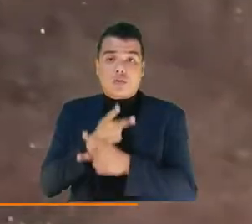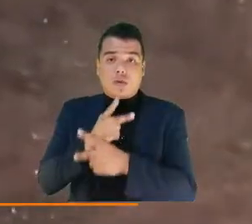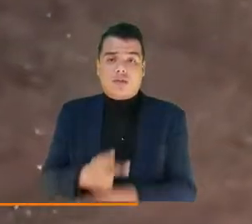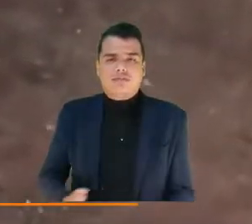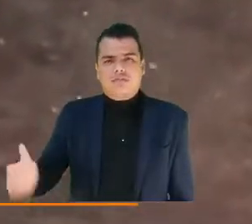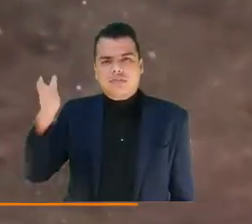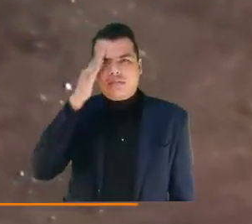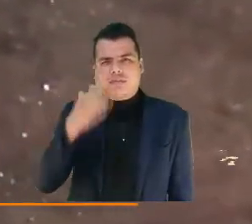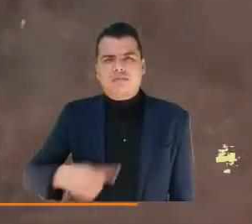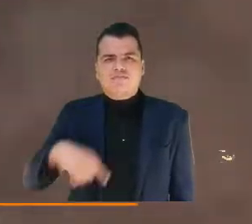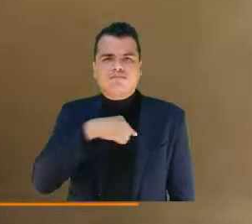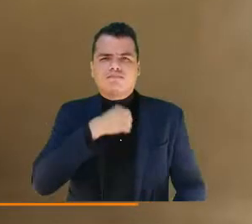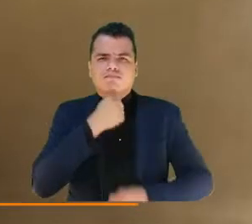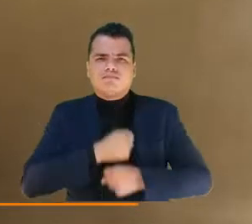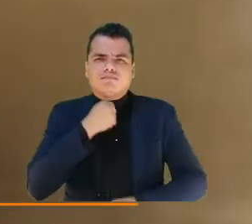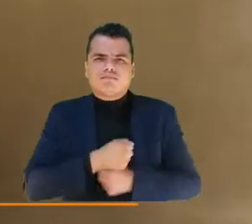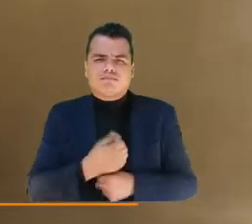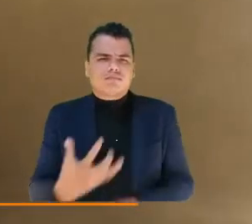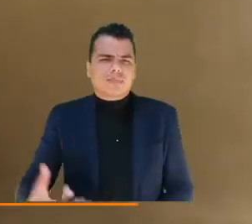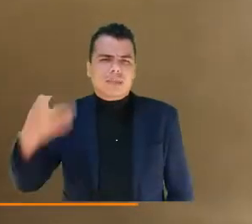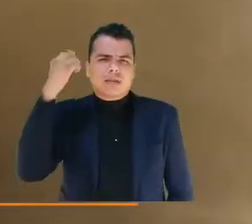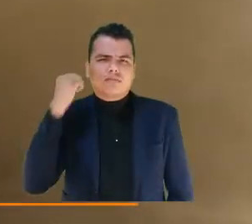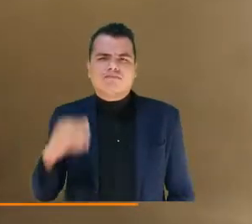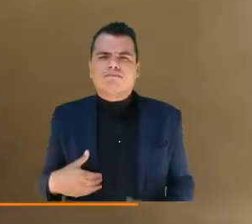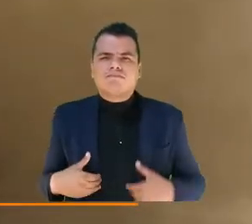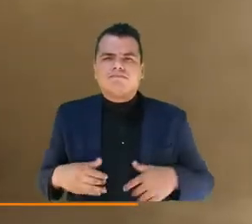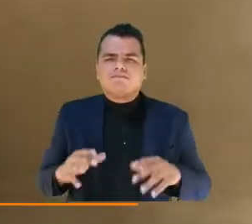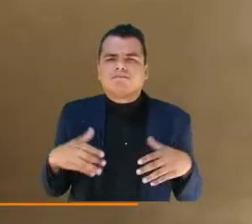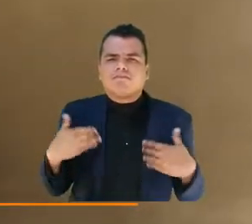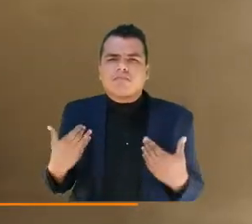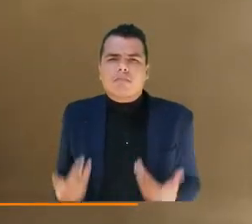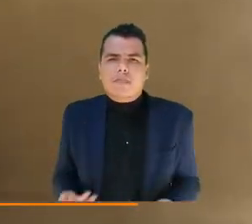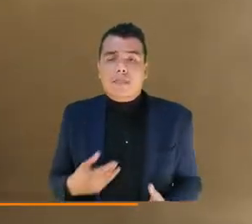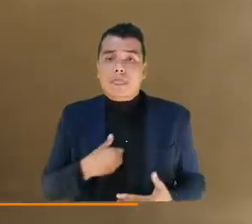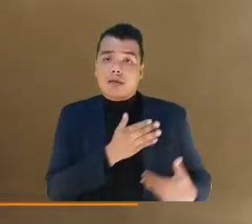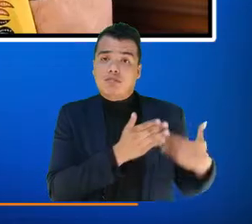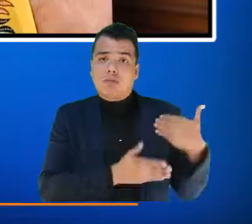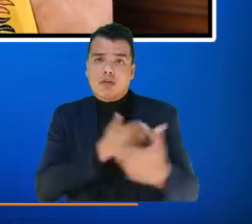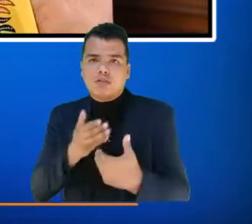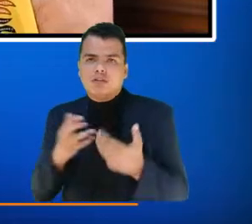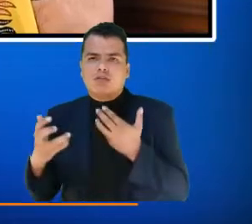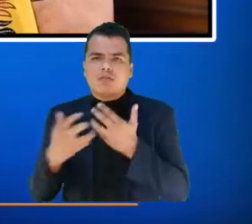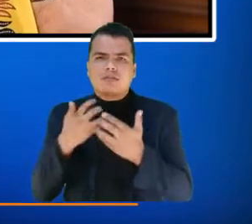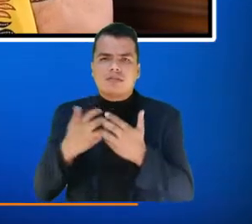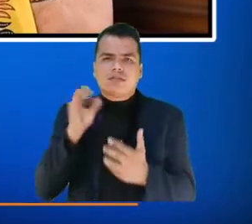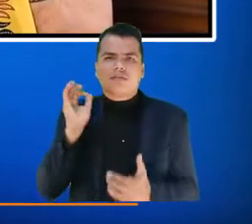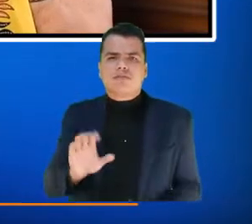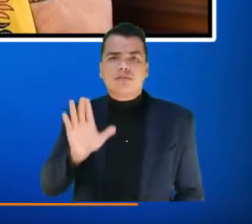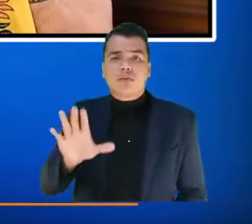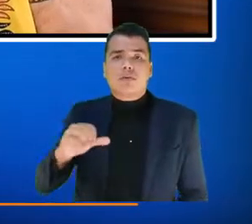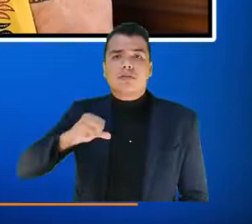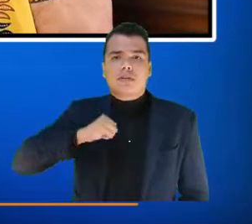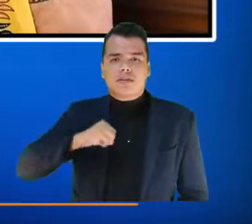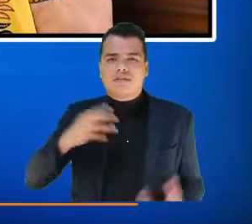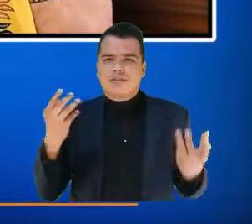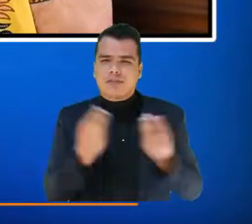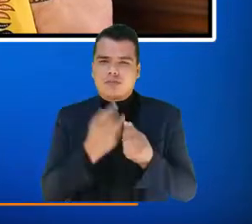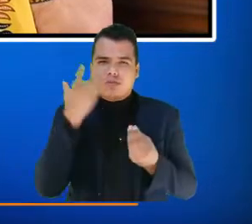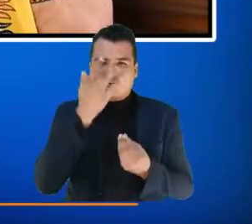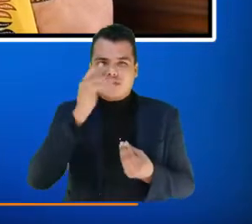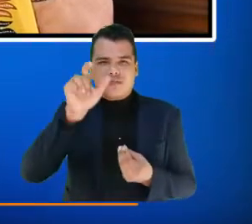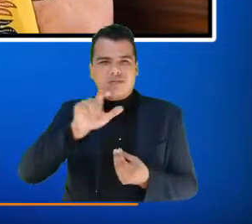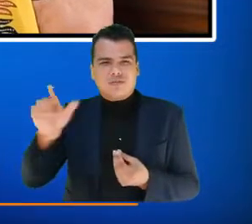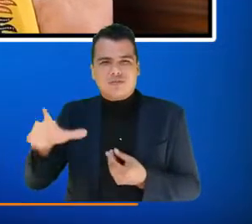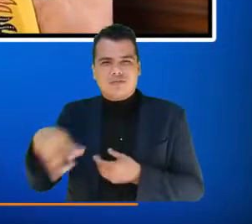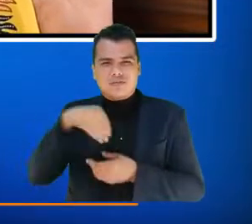Nosotros hacíamos minería con un sistema productivo articulado, es decir, la única actividad que hace la gente negra del